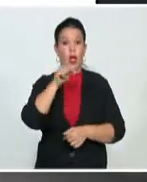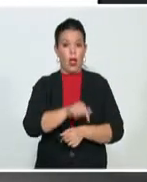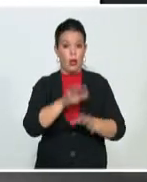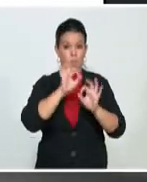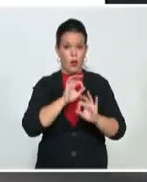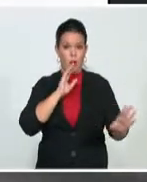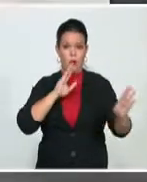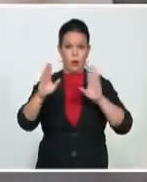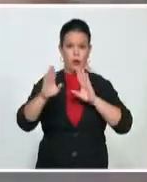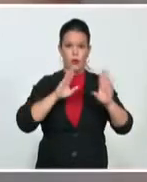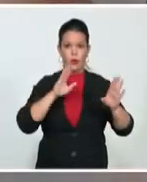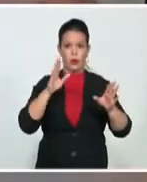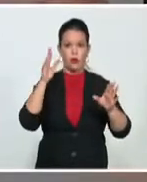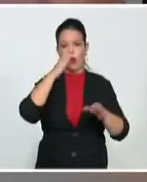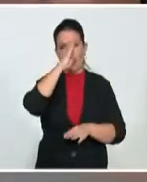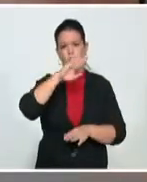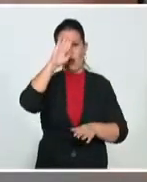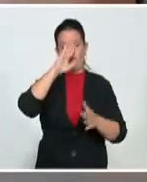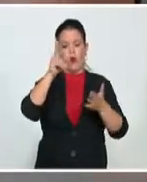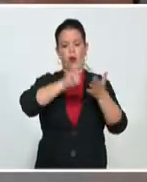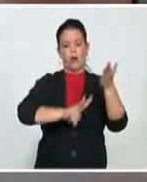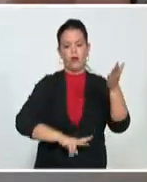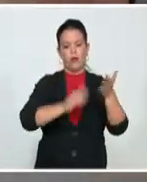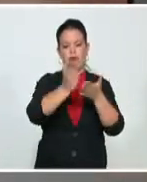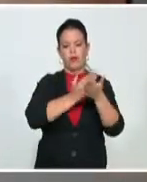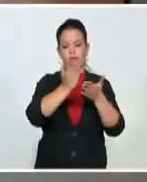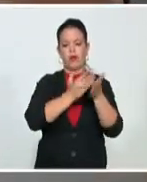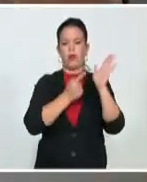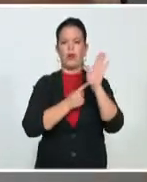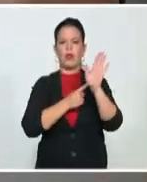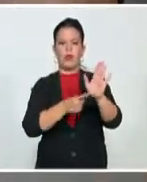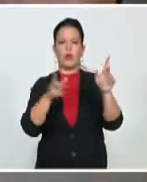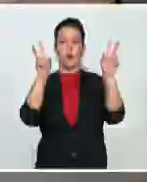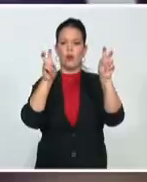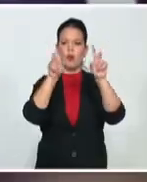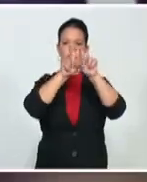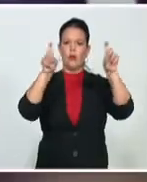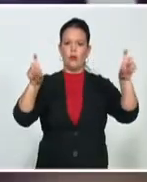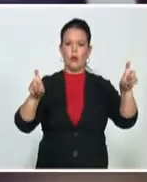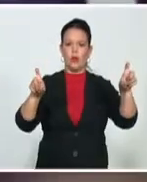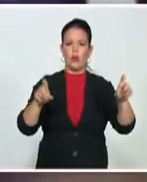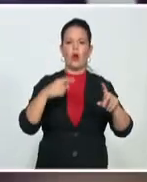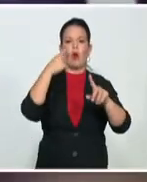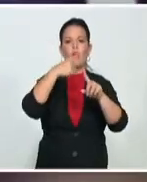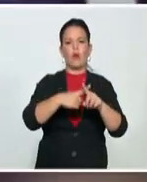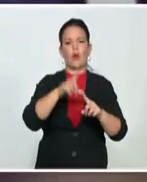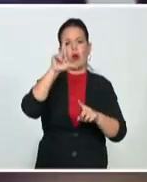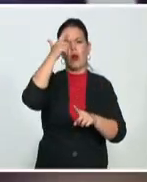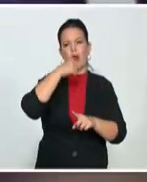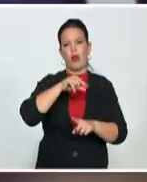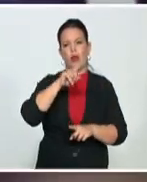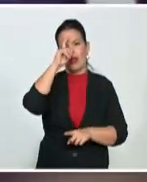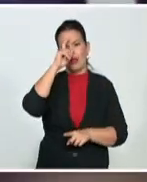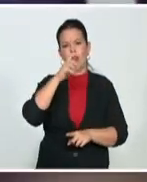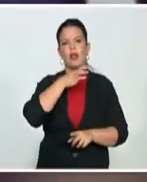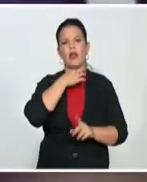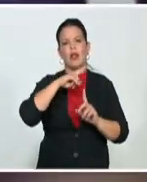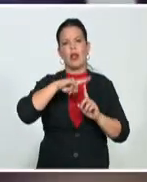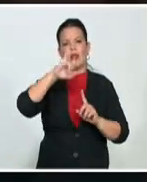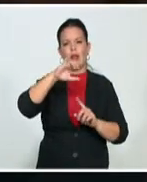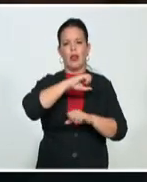con voz propia, presentó el título Etiquetas por su autora Malena Salazar. Mientras, la presentación del libro Sombras de la